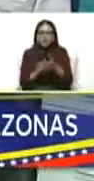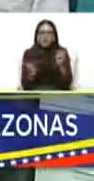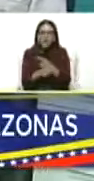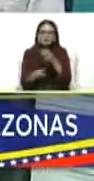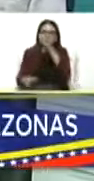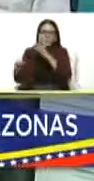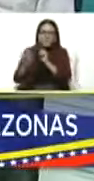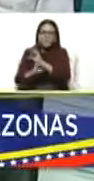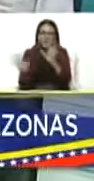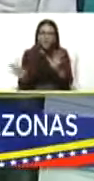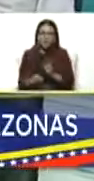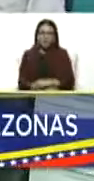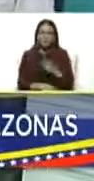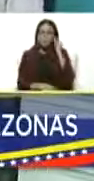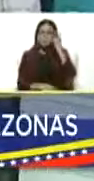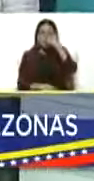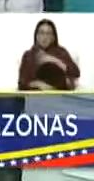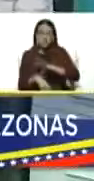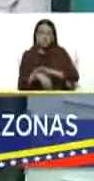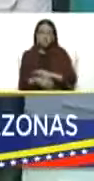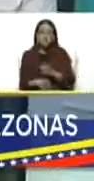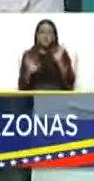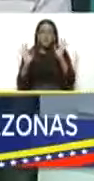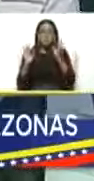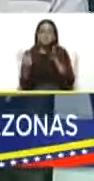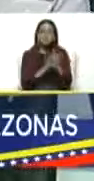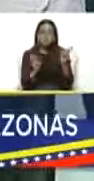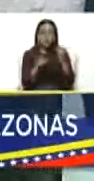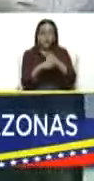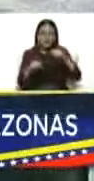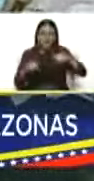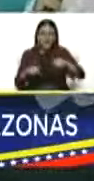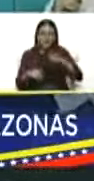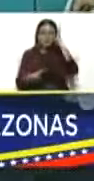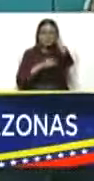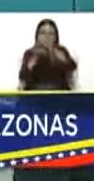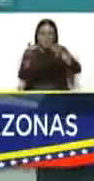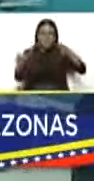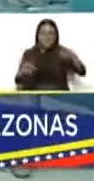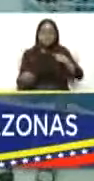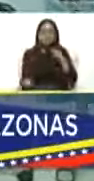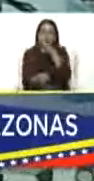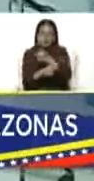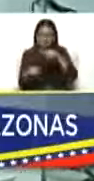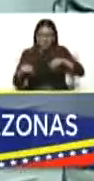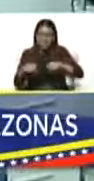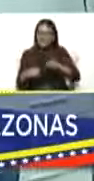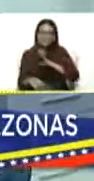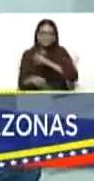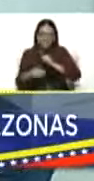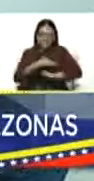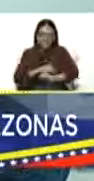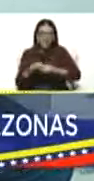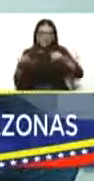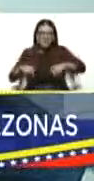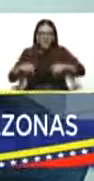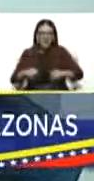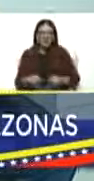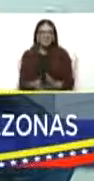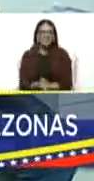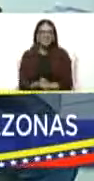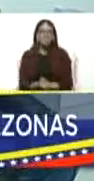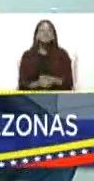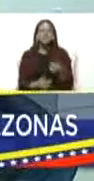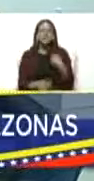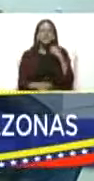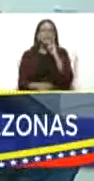Bienvenido. Bueno, Delcari, ¿tú de dónde eres? De aquí del estado de Amazonas. ¿Ese apellido Guerrero es de aquí? Sí. Bueno, los guerreros